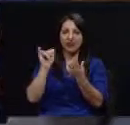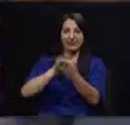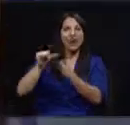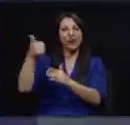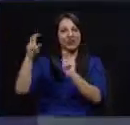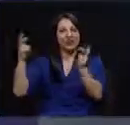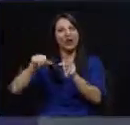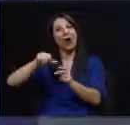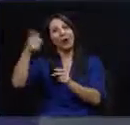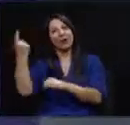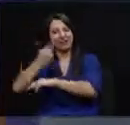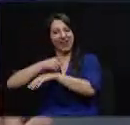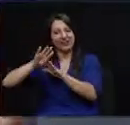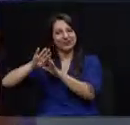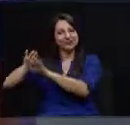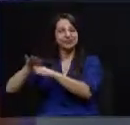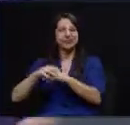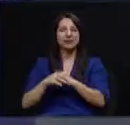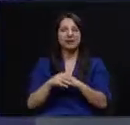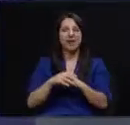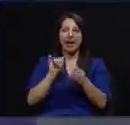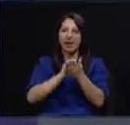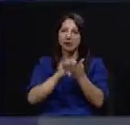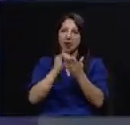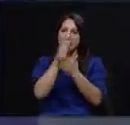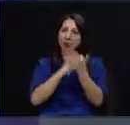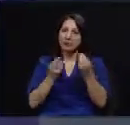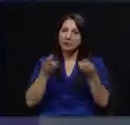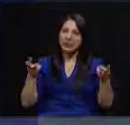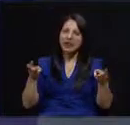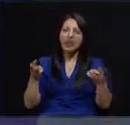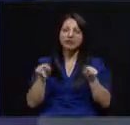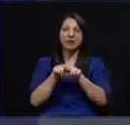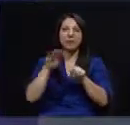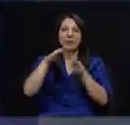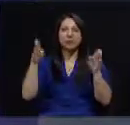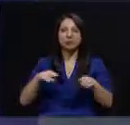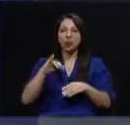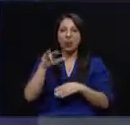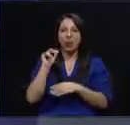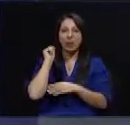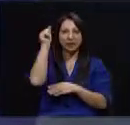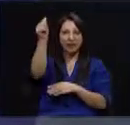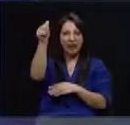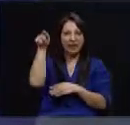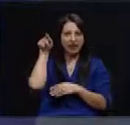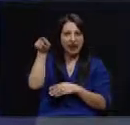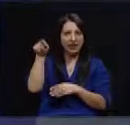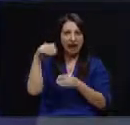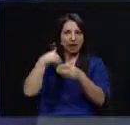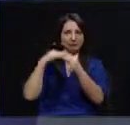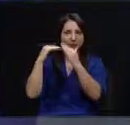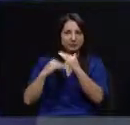es otro tema para otro día. Están, digamos, algunos materiales que están en el Museo Juan Santa María, ¿verdad?